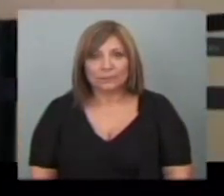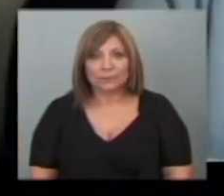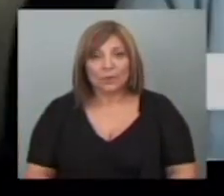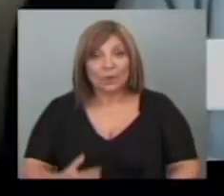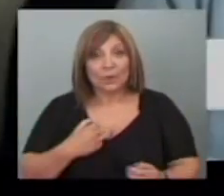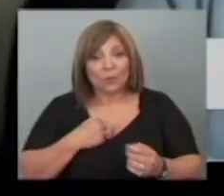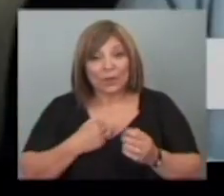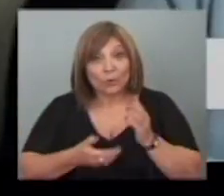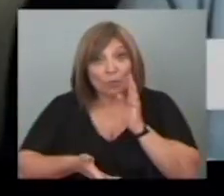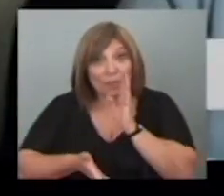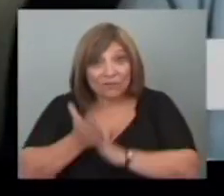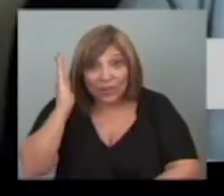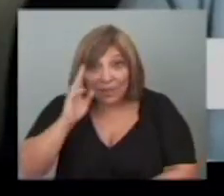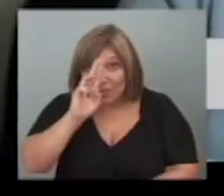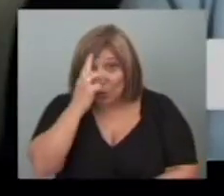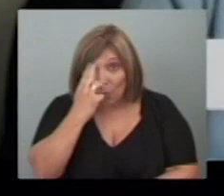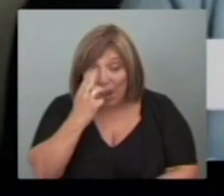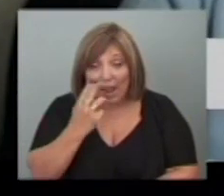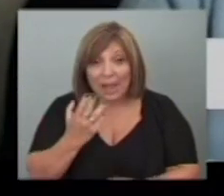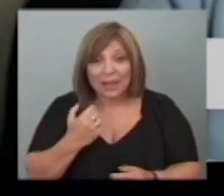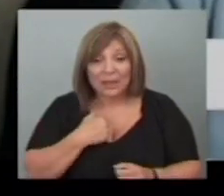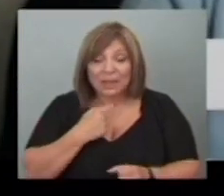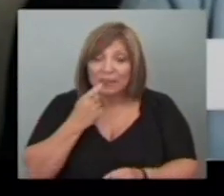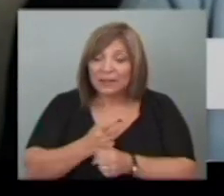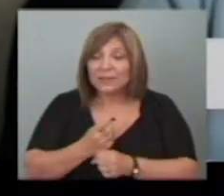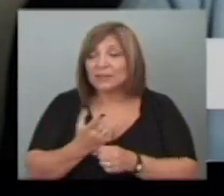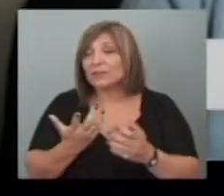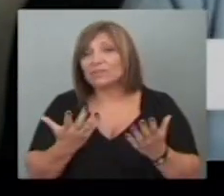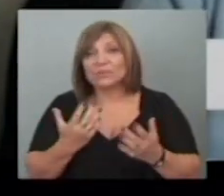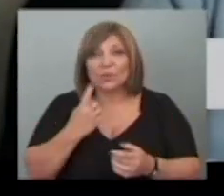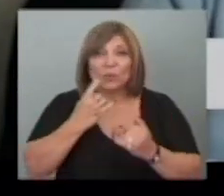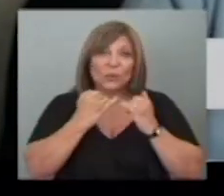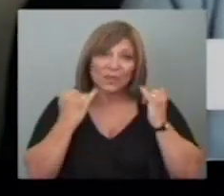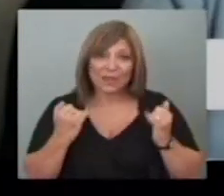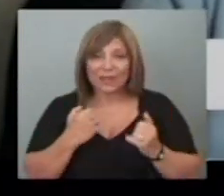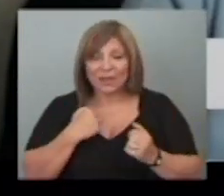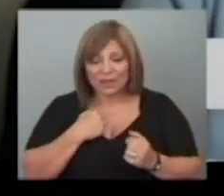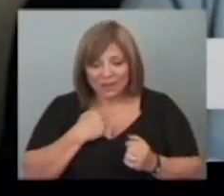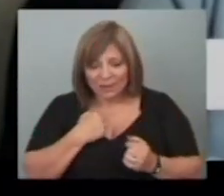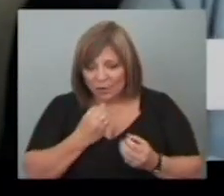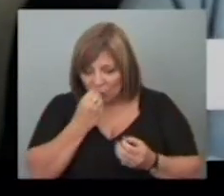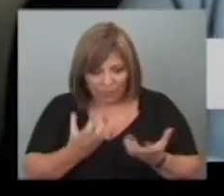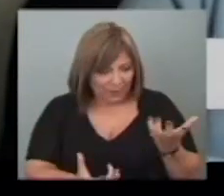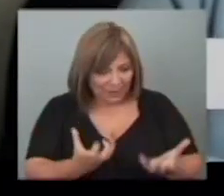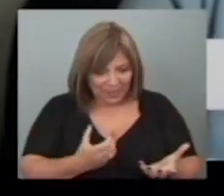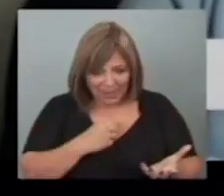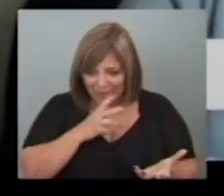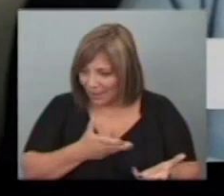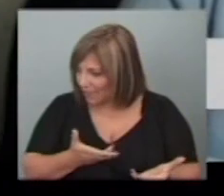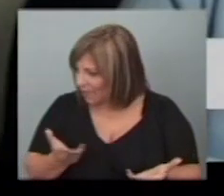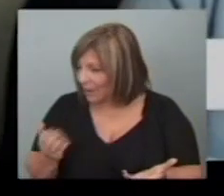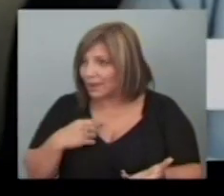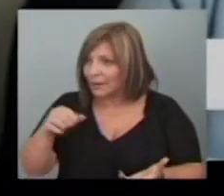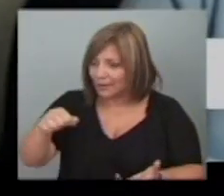Cuando yo me fui del Uruguay, la decisión la tomé un día que tenía que hacerle la comida a mis hijos y abrí